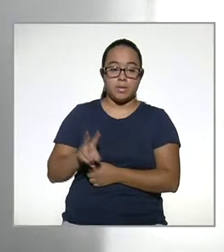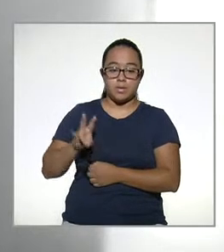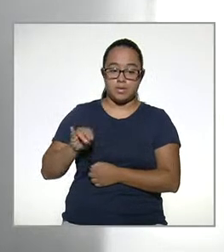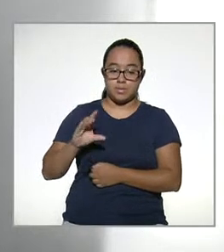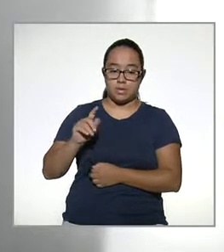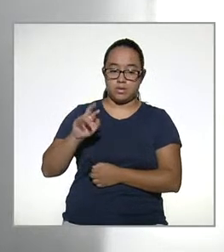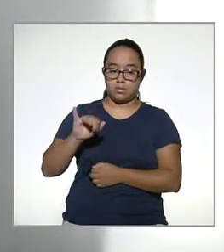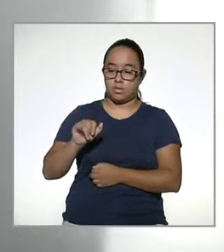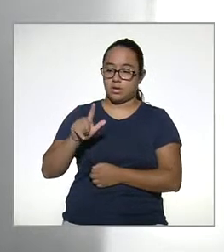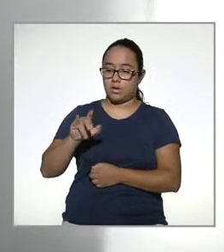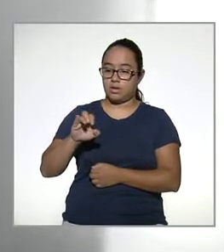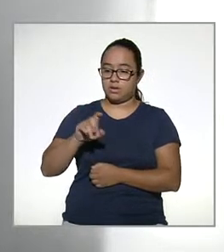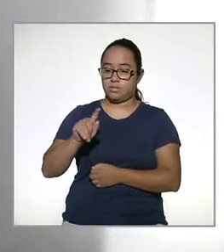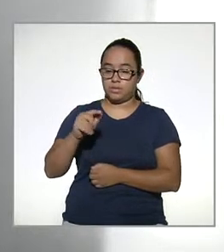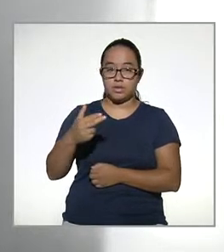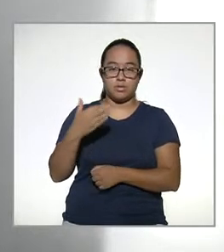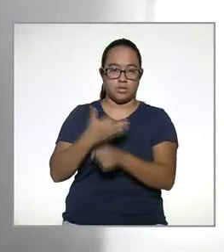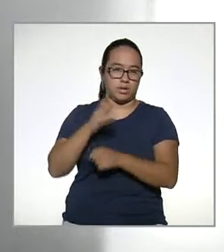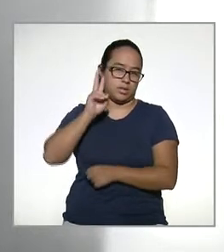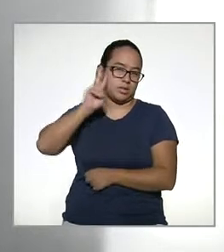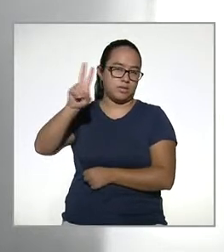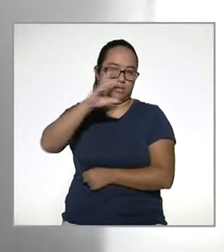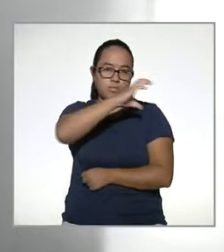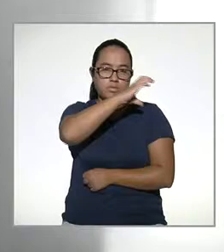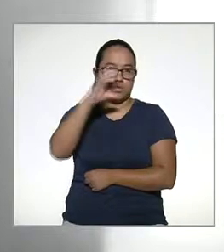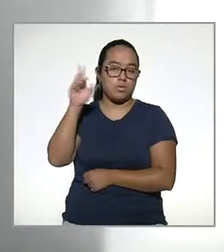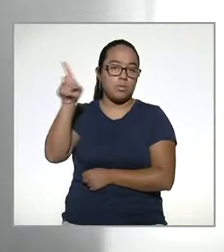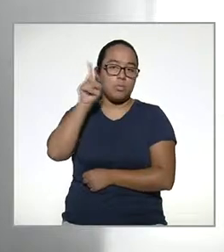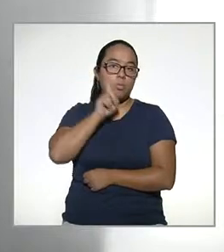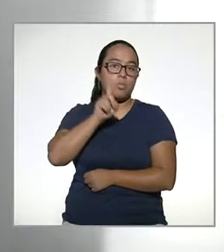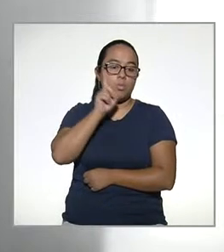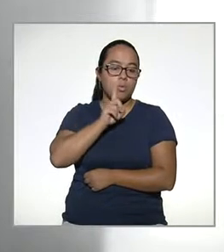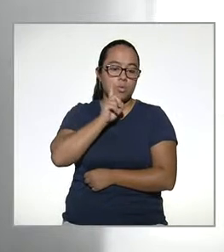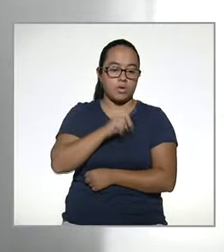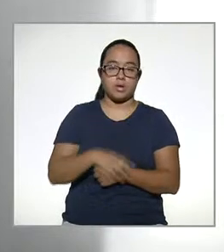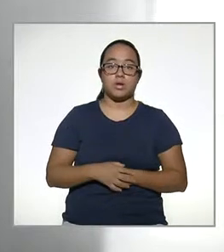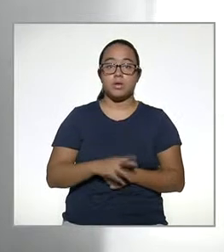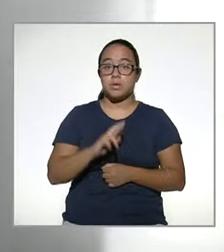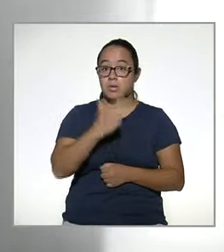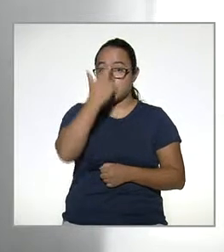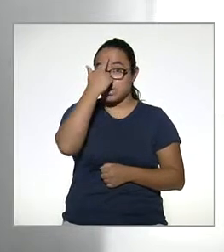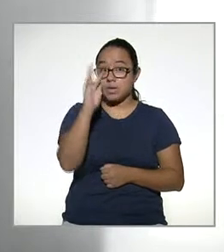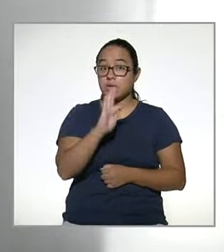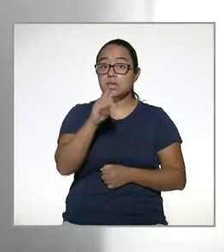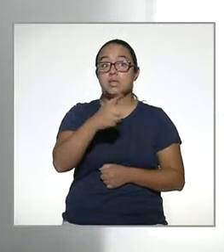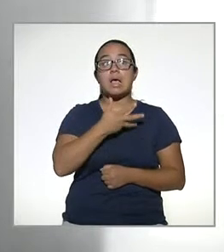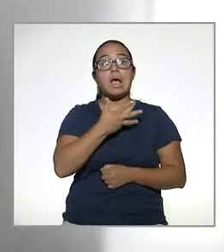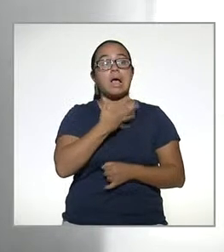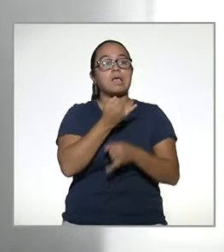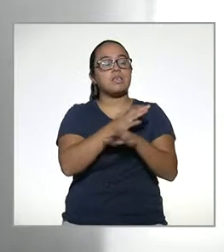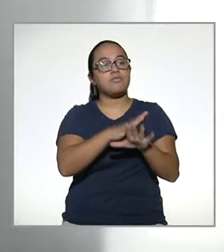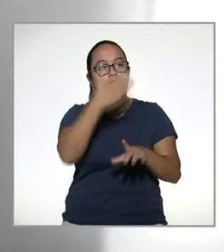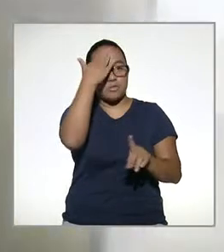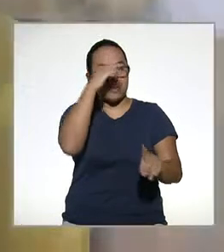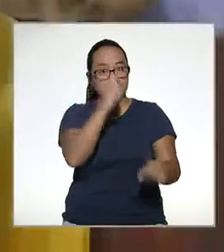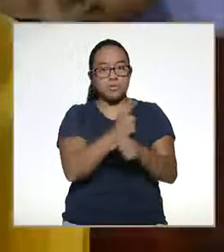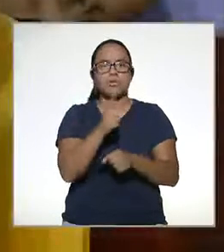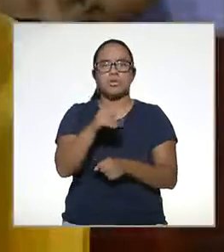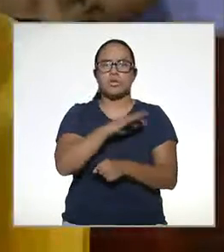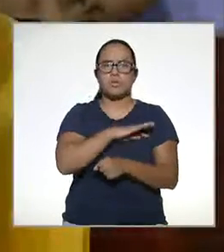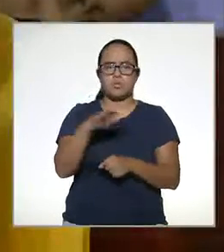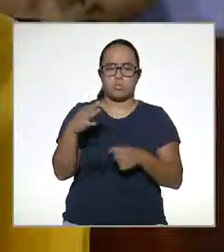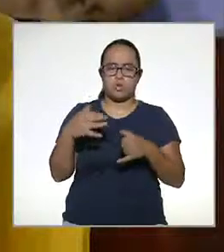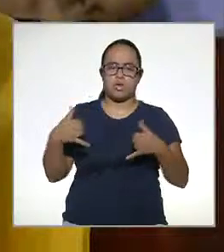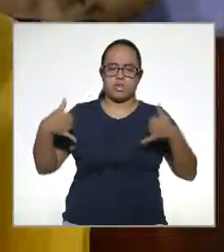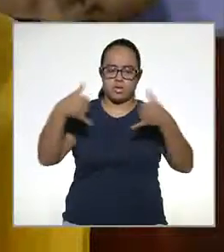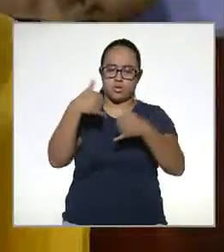Lisbeth Posada Silva, en este momento ve la fotografía de esta mujer en pantalla y la recuerdo que si usted tiene información sobre su paradero, se puede comunicar a la línea